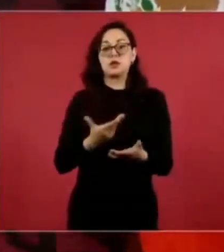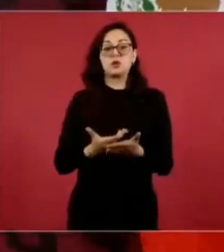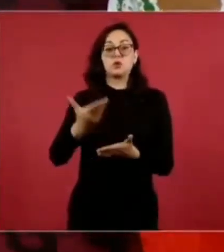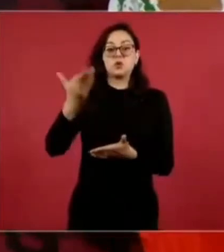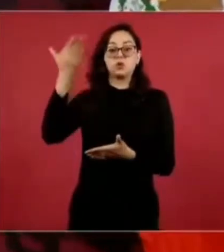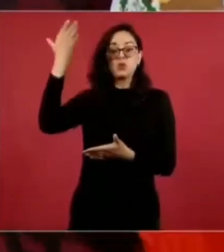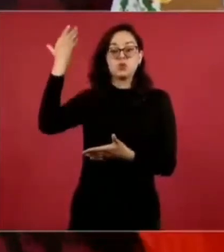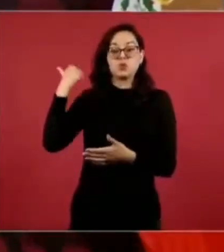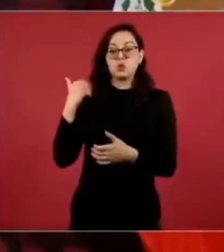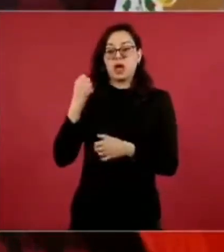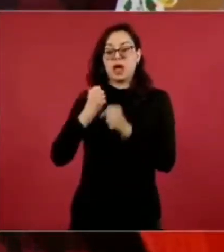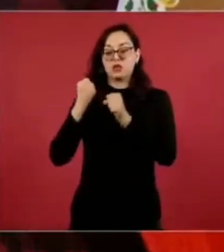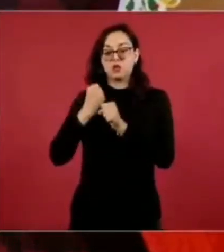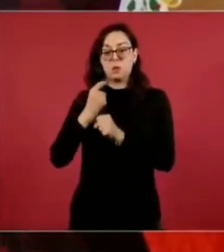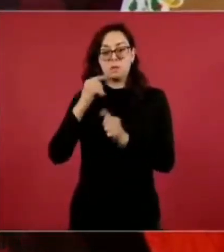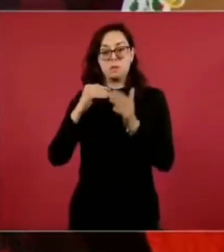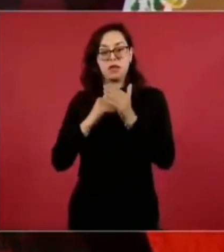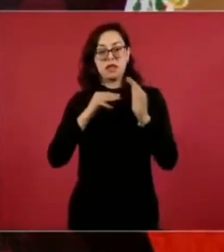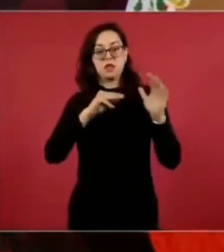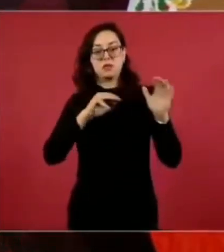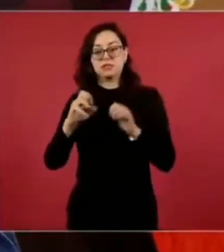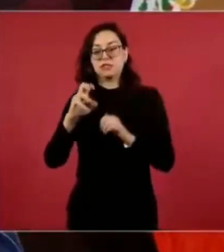expropiación en el 38